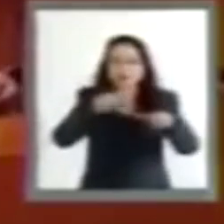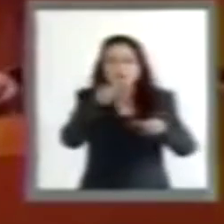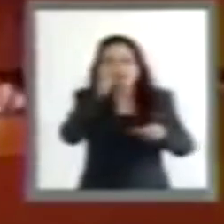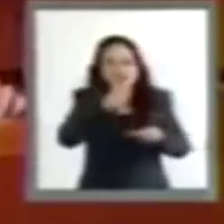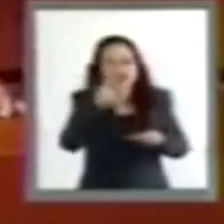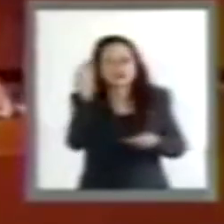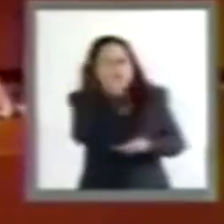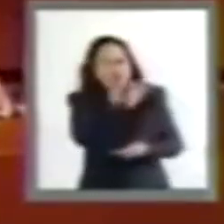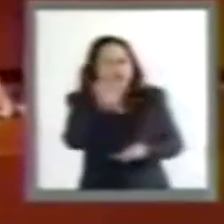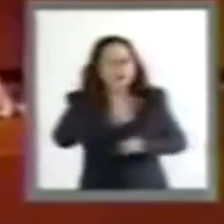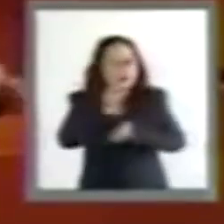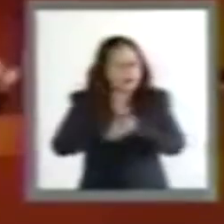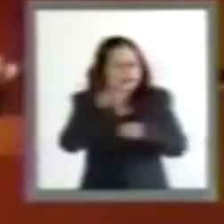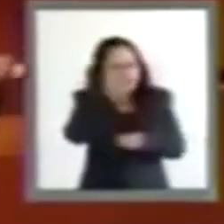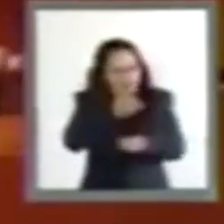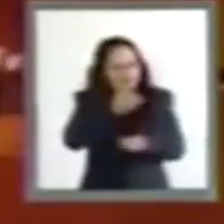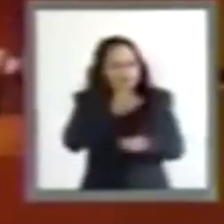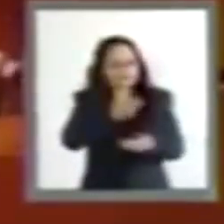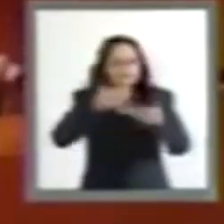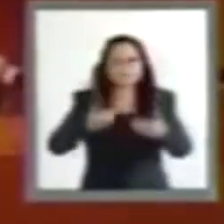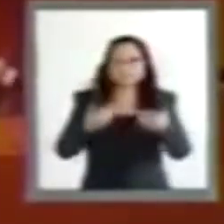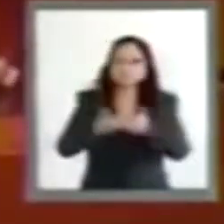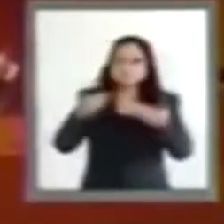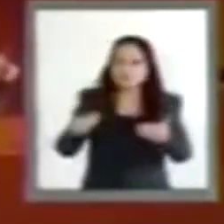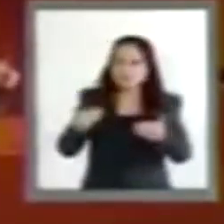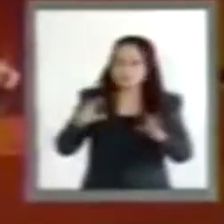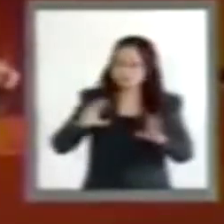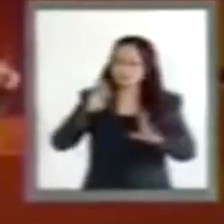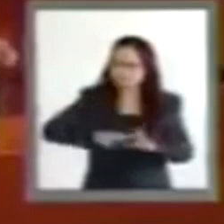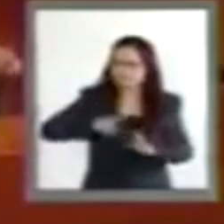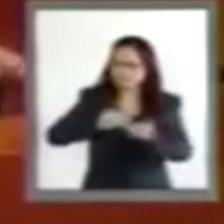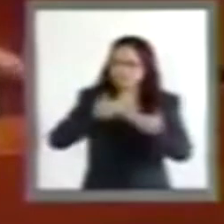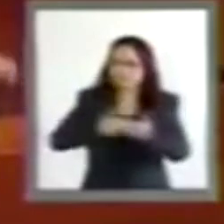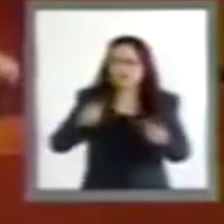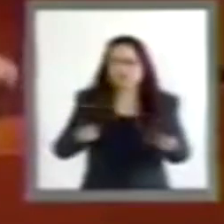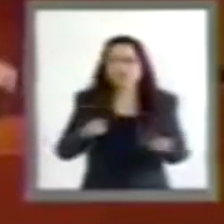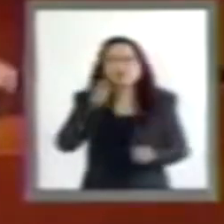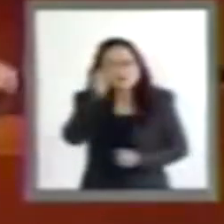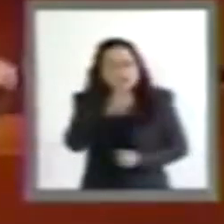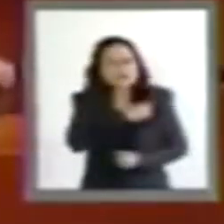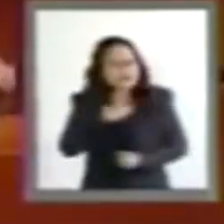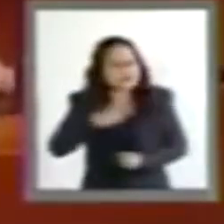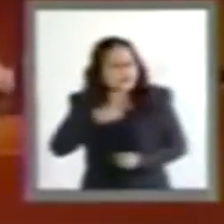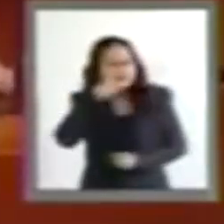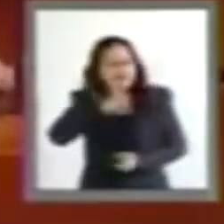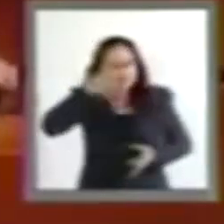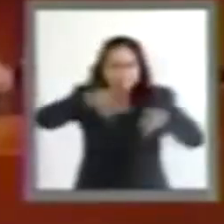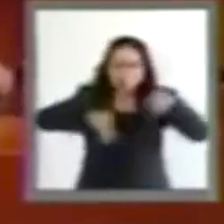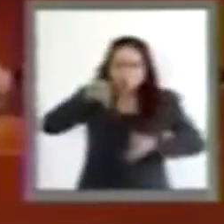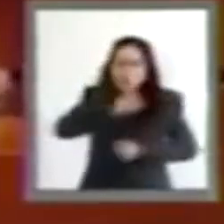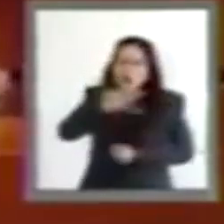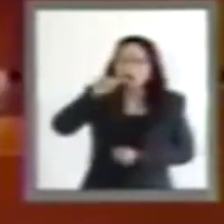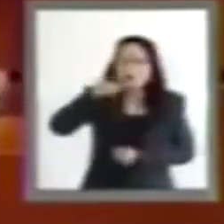traición a la patria. En esta nueva realidad internacional, sí se le debe juzgar a